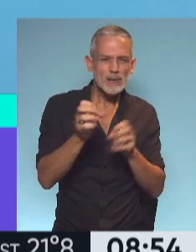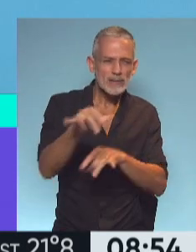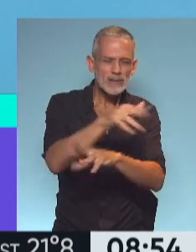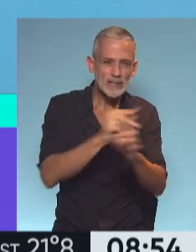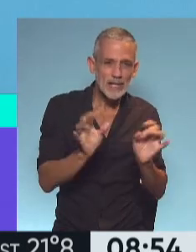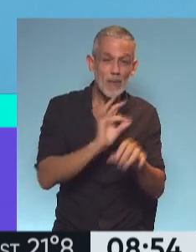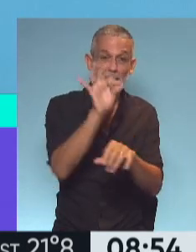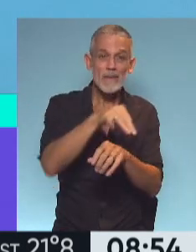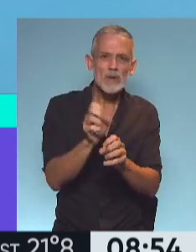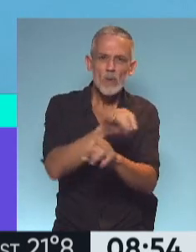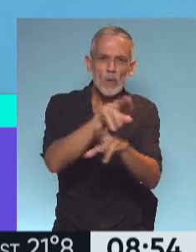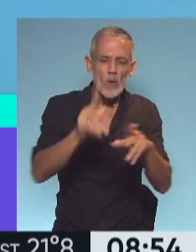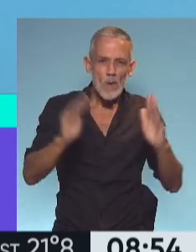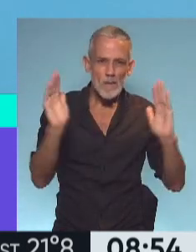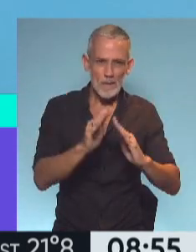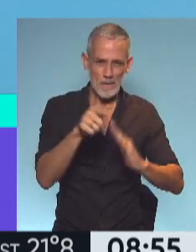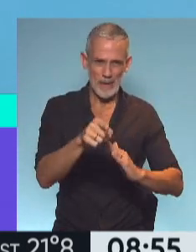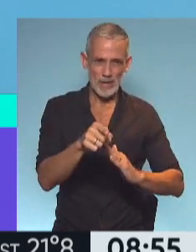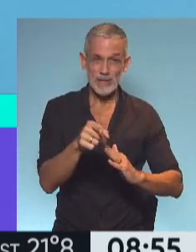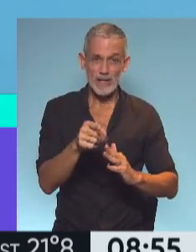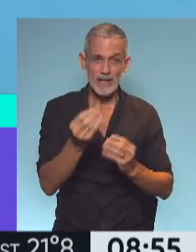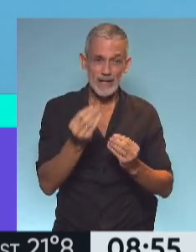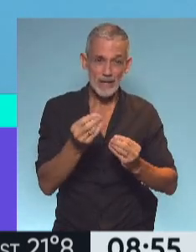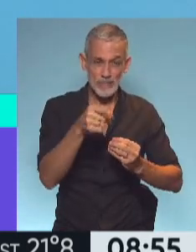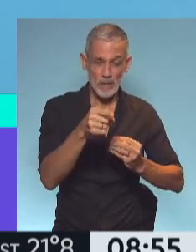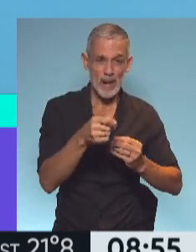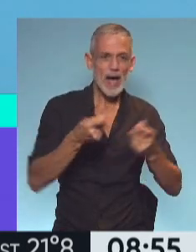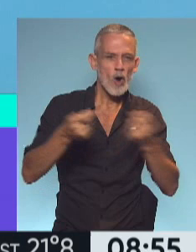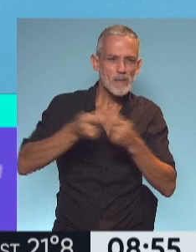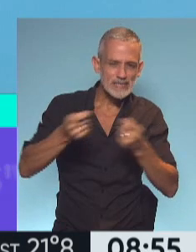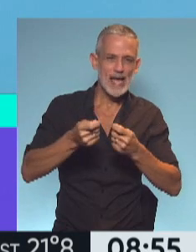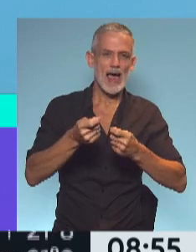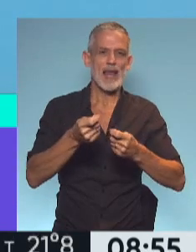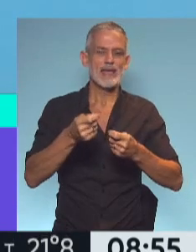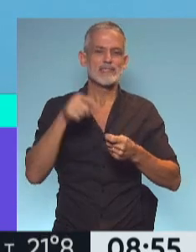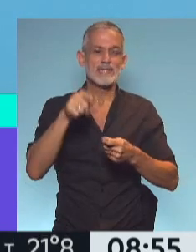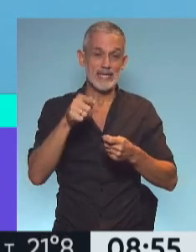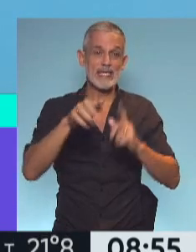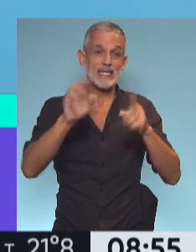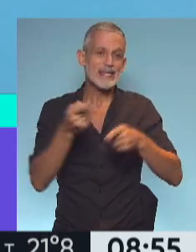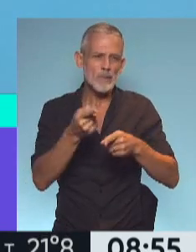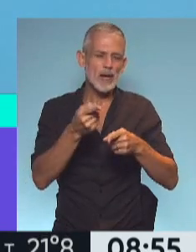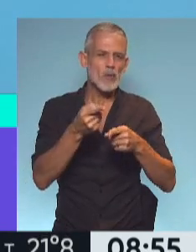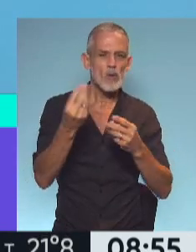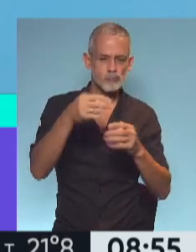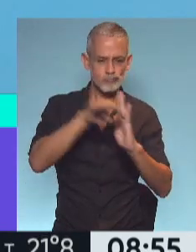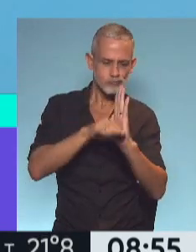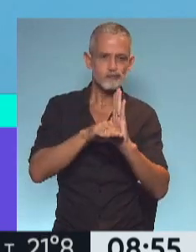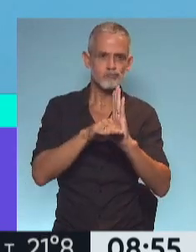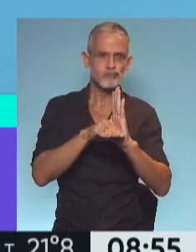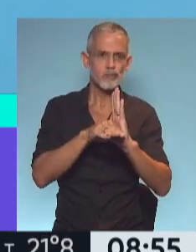virus sin impactar en las medidas productivas, en las medidas comerciales, en las medidas, en las acciones, digamos,